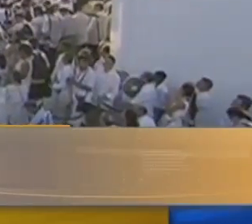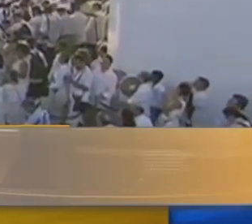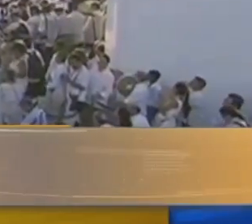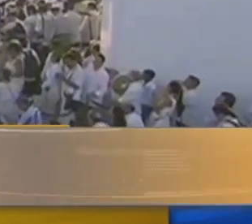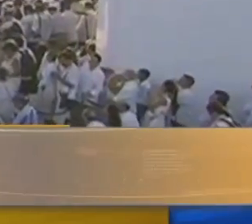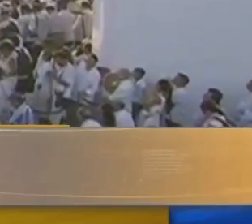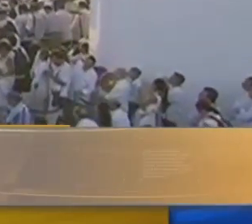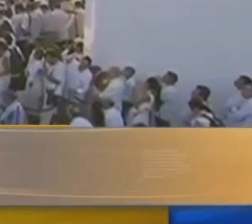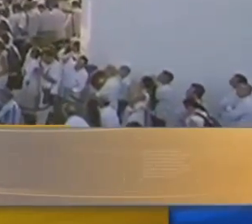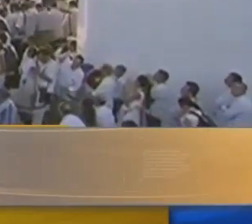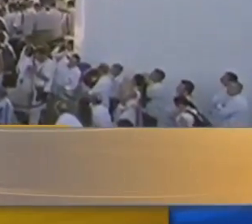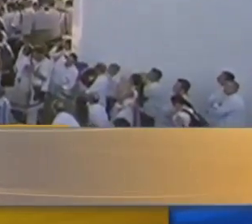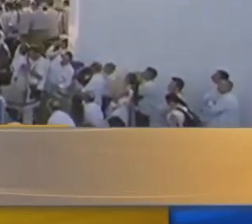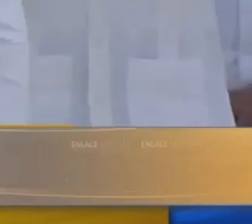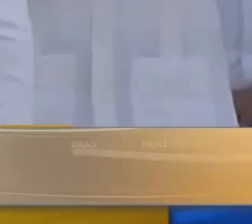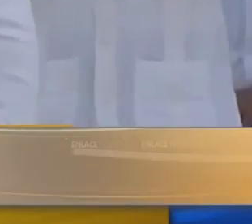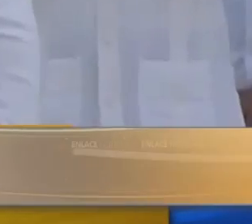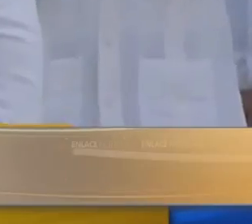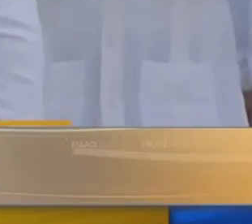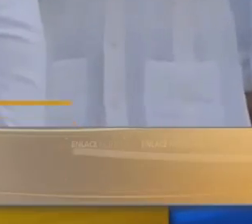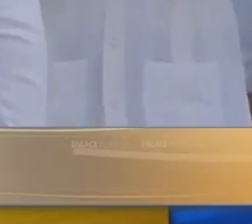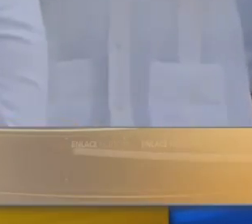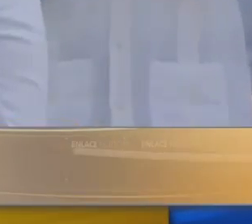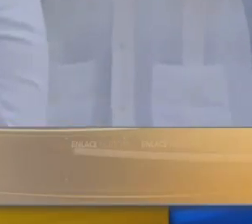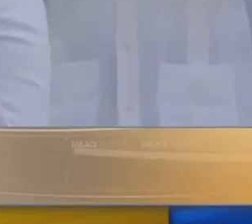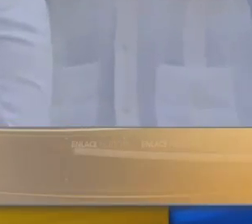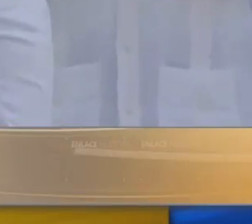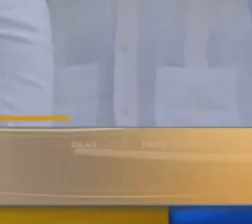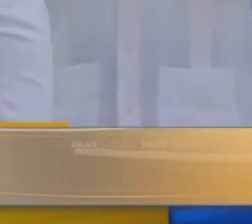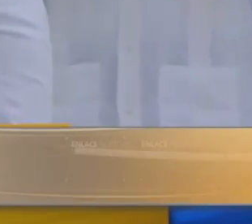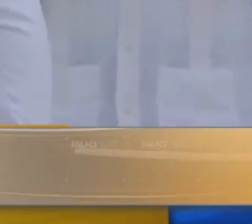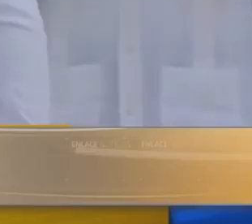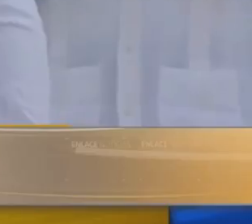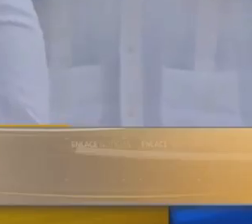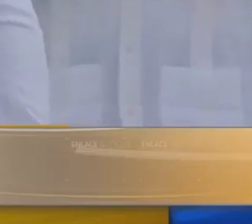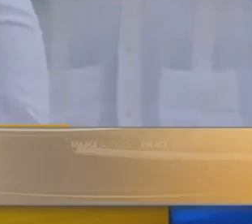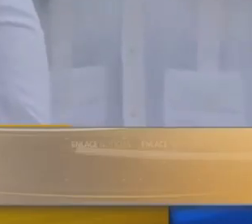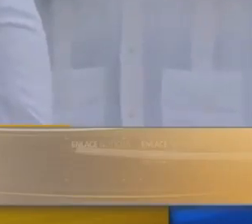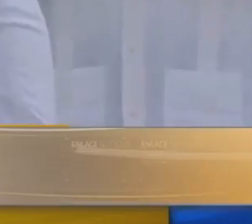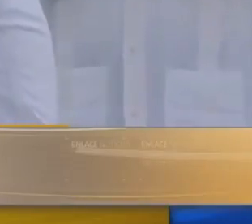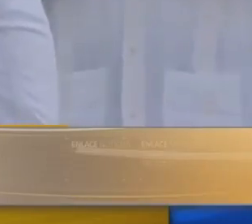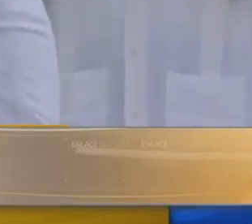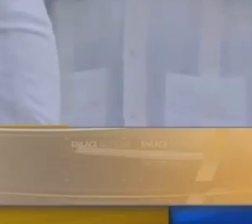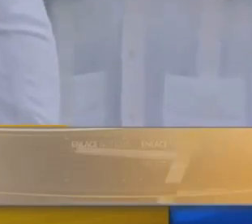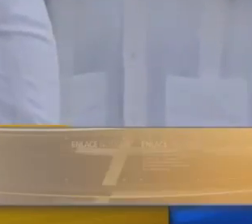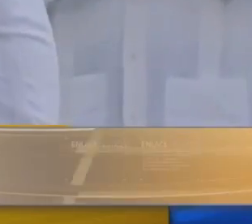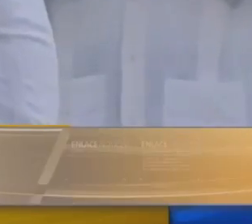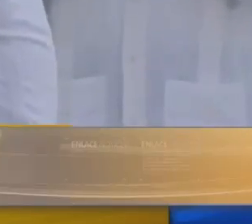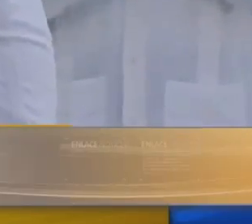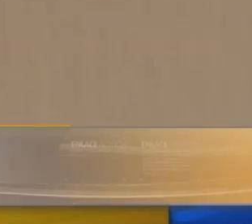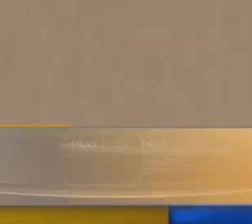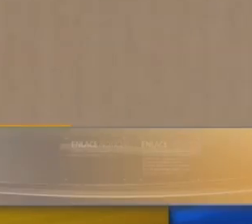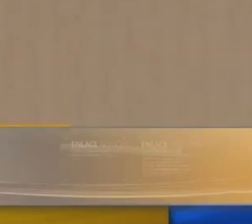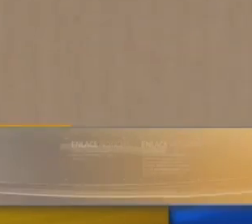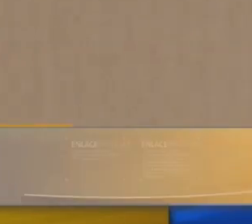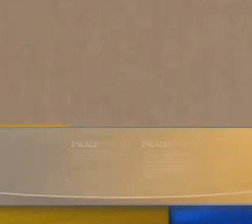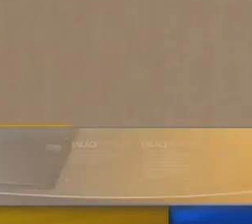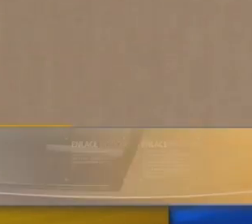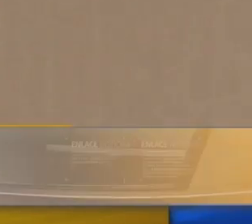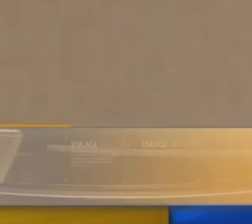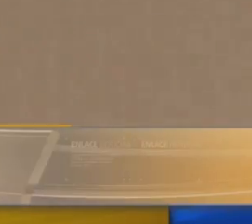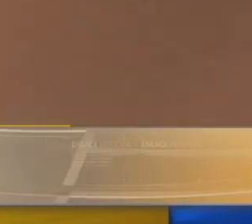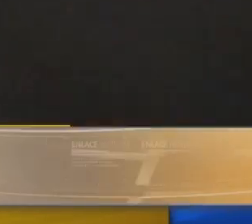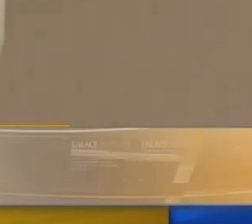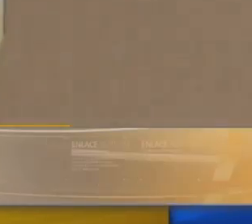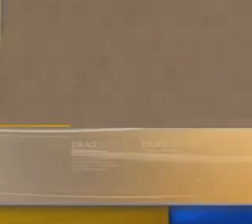Las FARC, a través de su vocero Rodrigo Londoño, alias Timochenko, asegura que se mantienen en La Paz, a pesar de los resultados adversos del pasado domingo en el